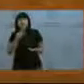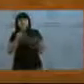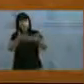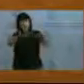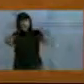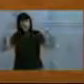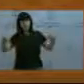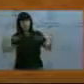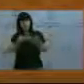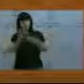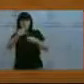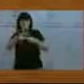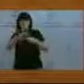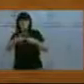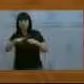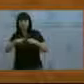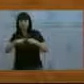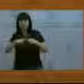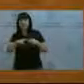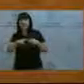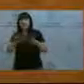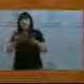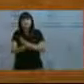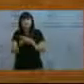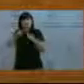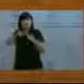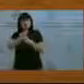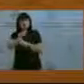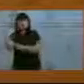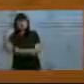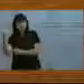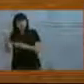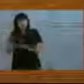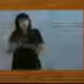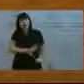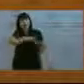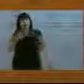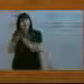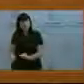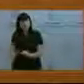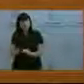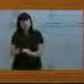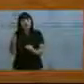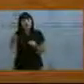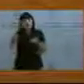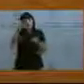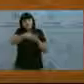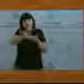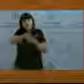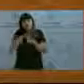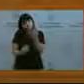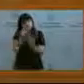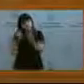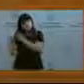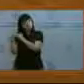política se pueden conseguir muchas cosas. Llevemos a la práctica y demos firmeza a aquellos aspectos que nos unen,